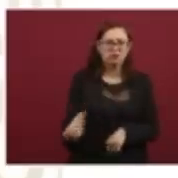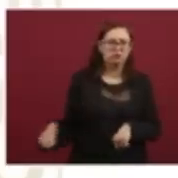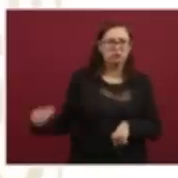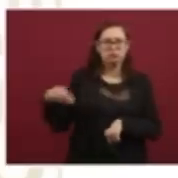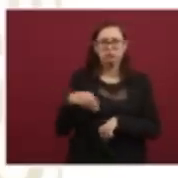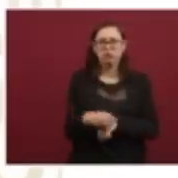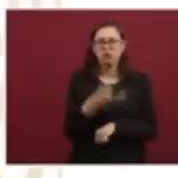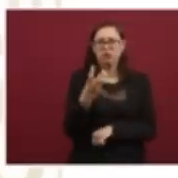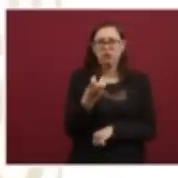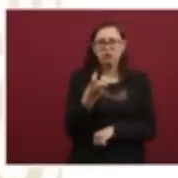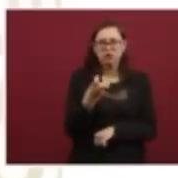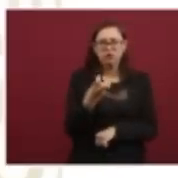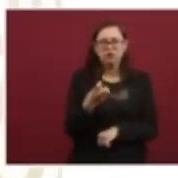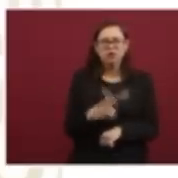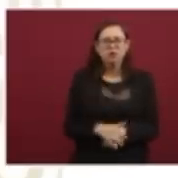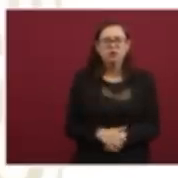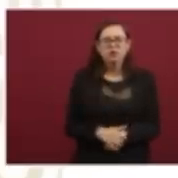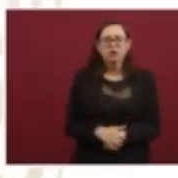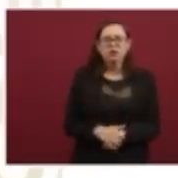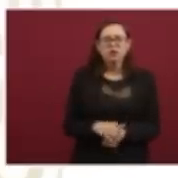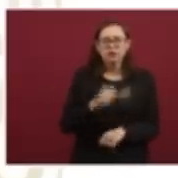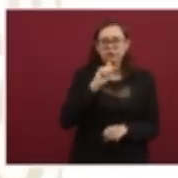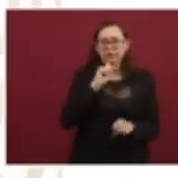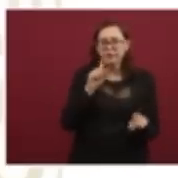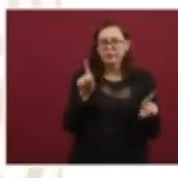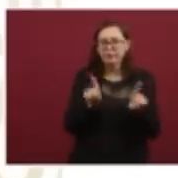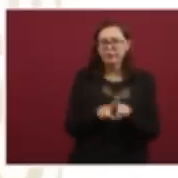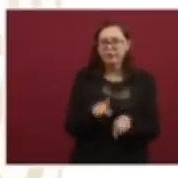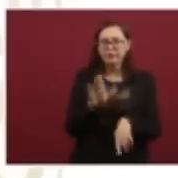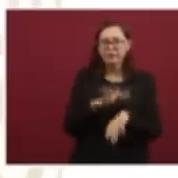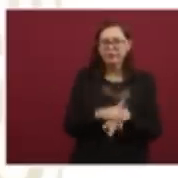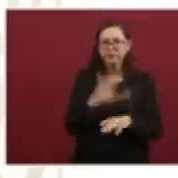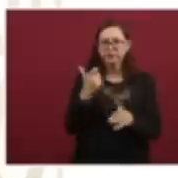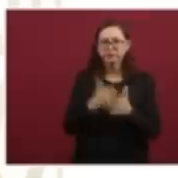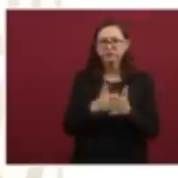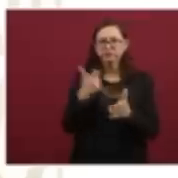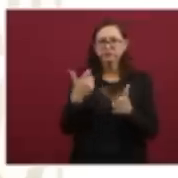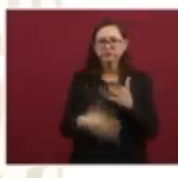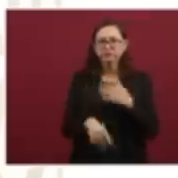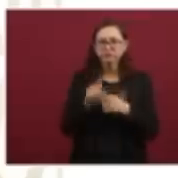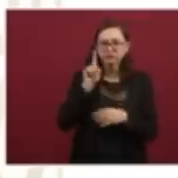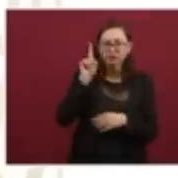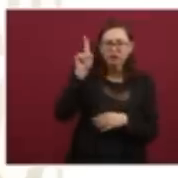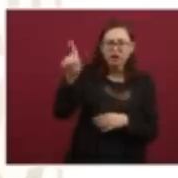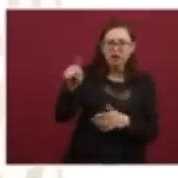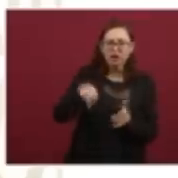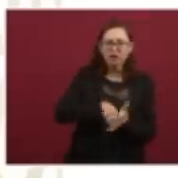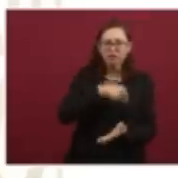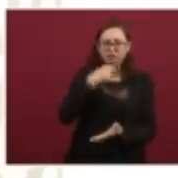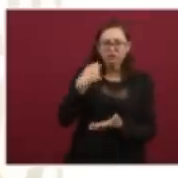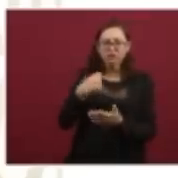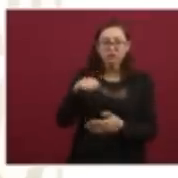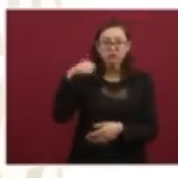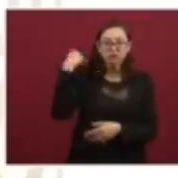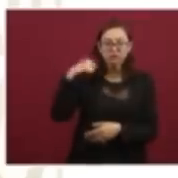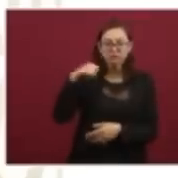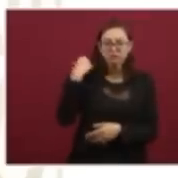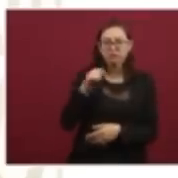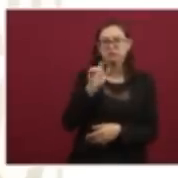3 pesos 67 centavos. Y como representativo del precio más bajo en diésel, en Macuspana, Tabasco, precio al